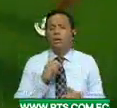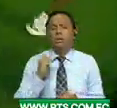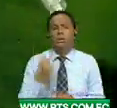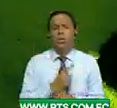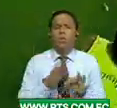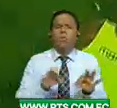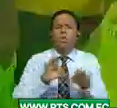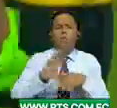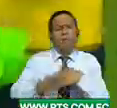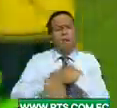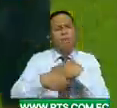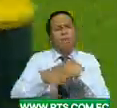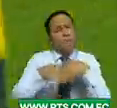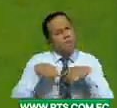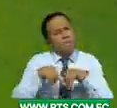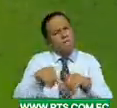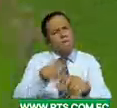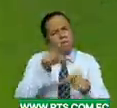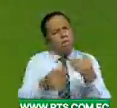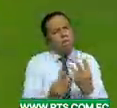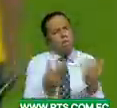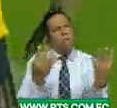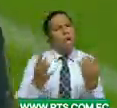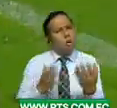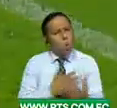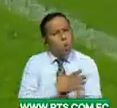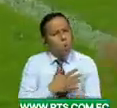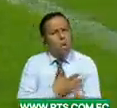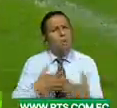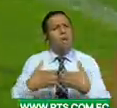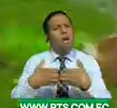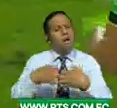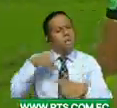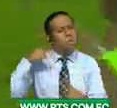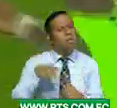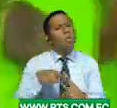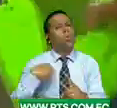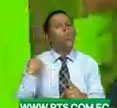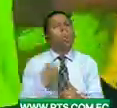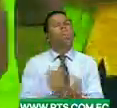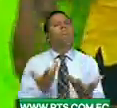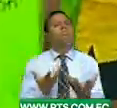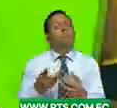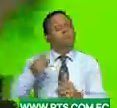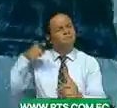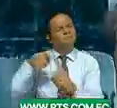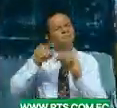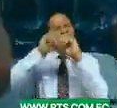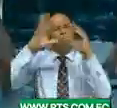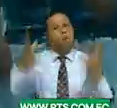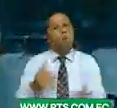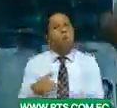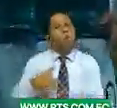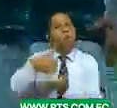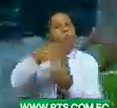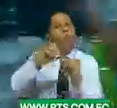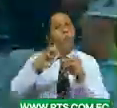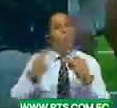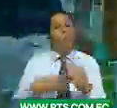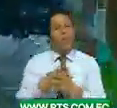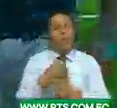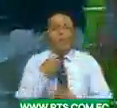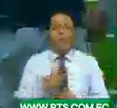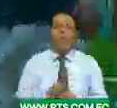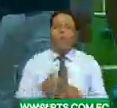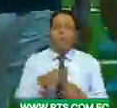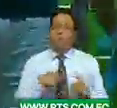sumando, para que el grupo siga ganando confianza y nosotros seguimos con nuestro objetivo, que ahora va a ser hacer una gran Copa del Mundo. La albiceleste cumple 31